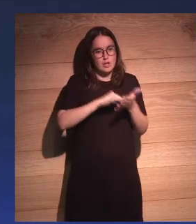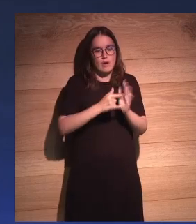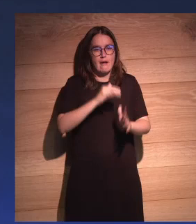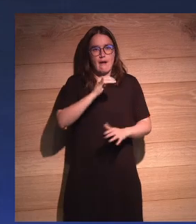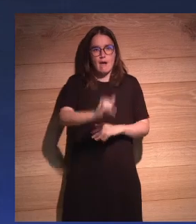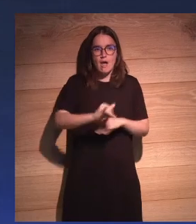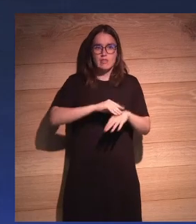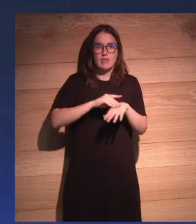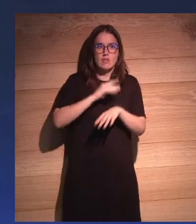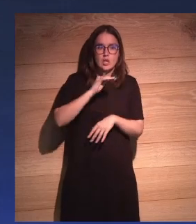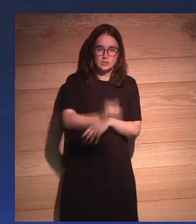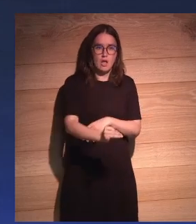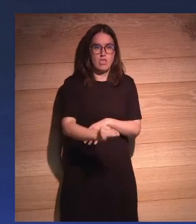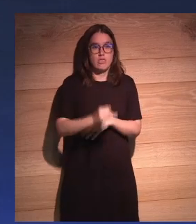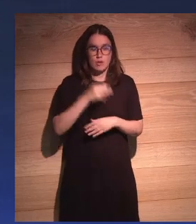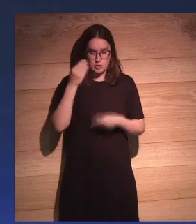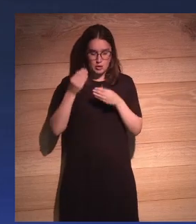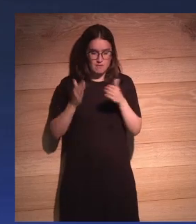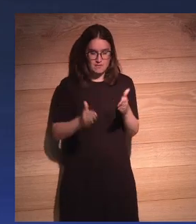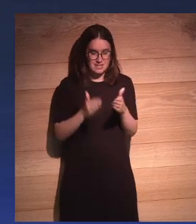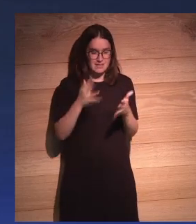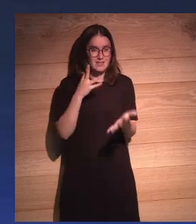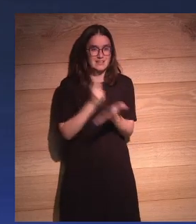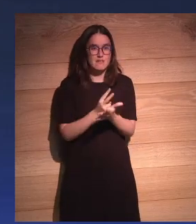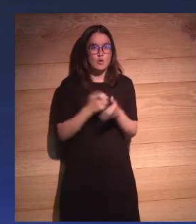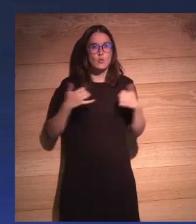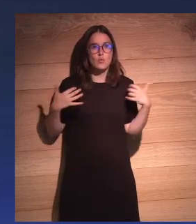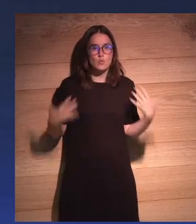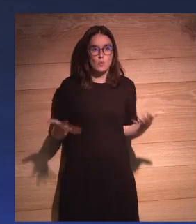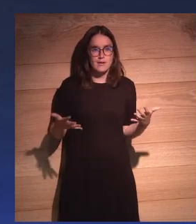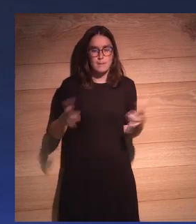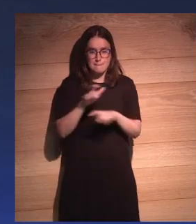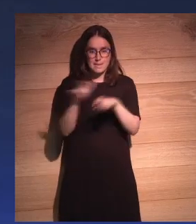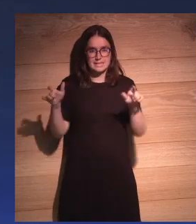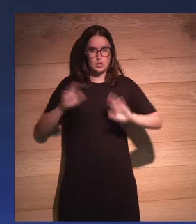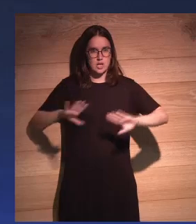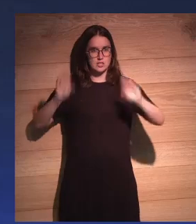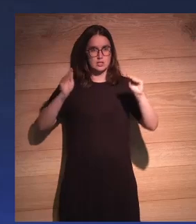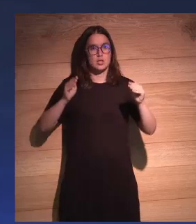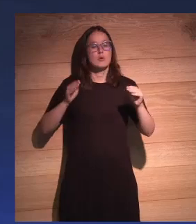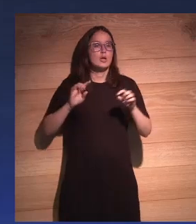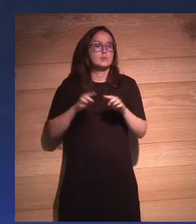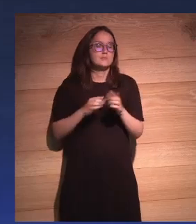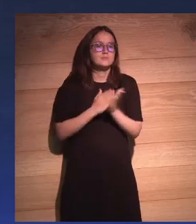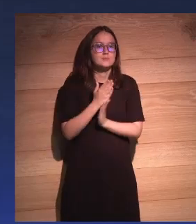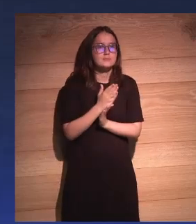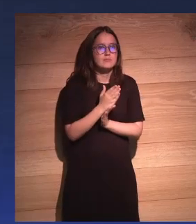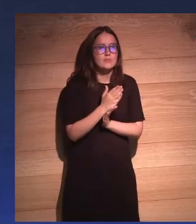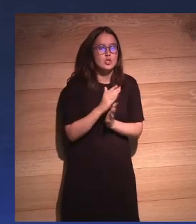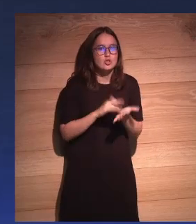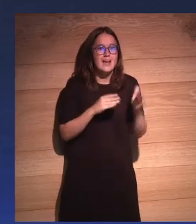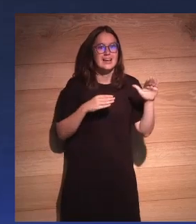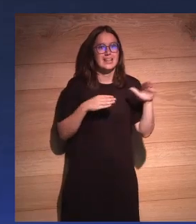y yo creo que estamos ya pasando esa fase en el que los desafíos vienen por el lado de las personas. Por una parte, el